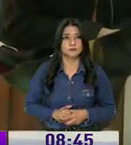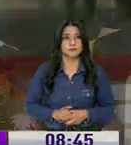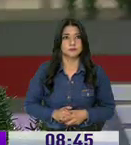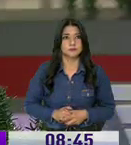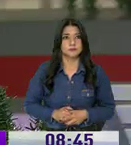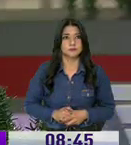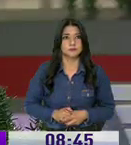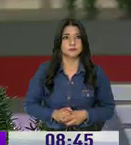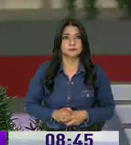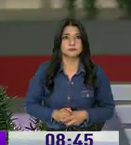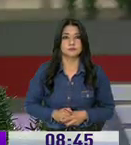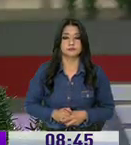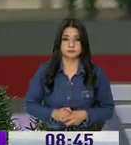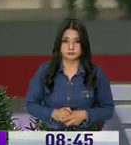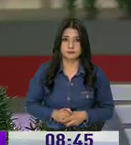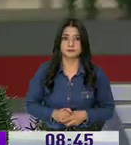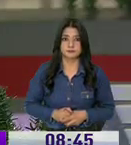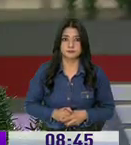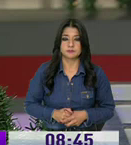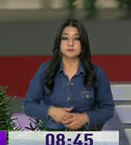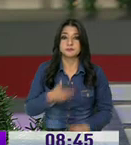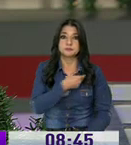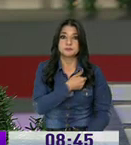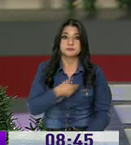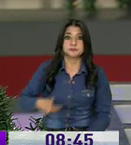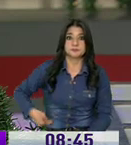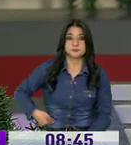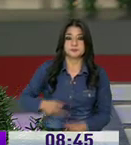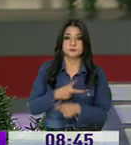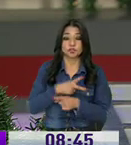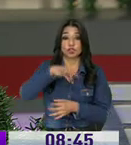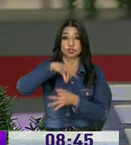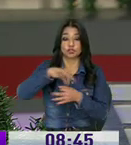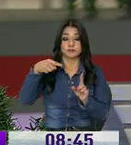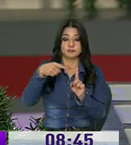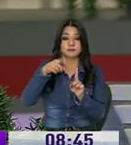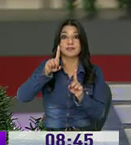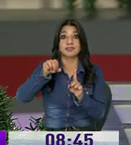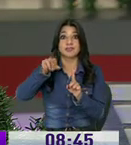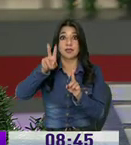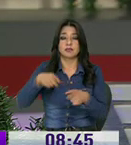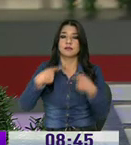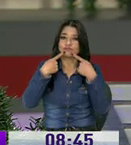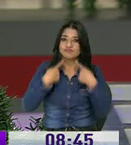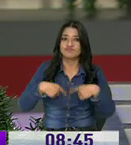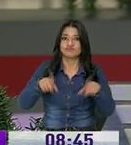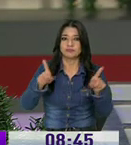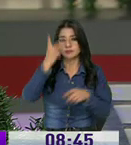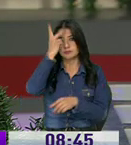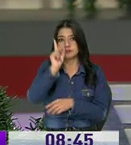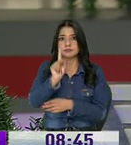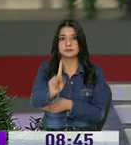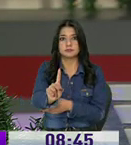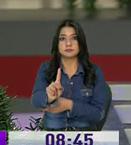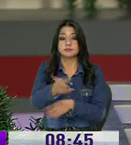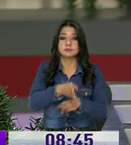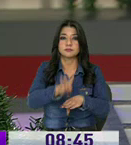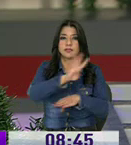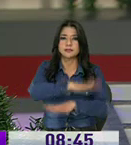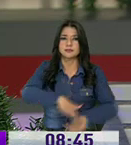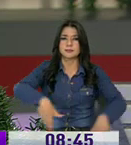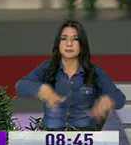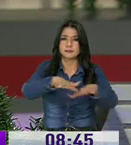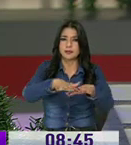Basante. La presidenta del Consejo Nacional Electoral, Diana Tamaín, se pronunció sobre la decisión del Pleno en torno